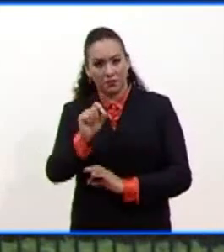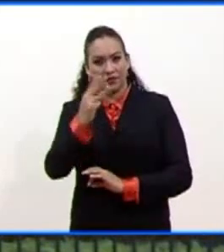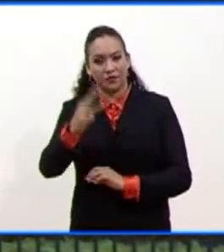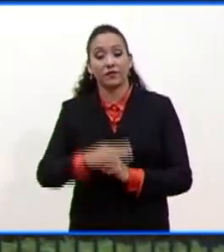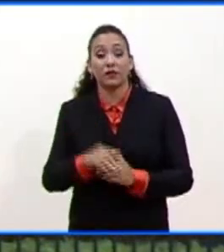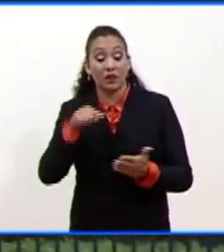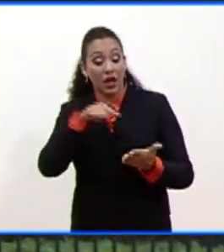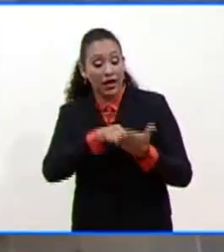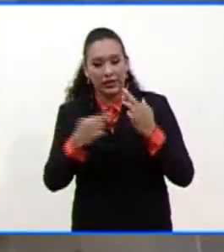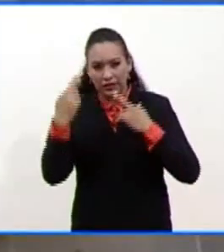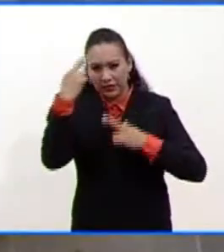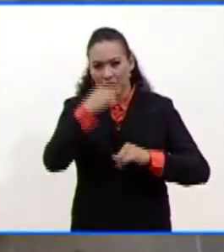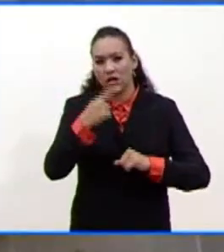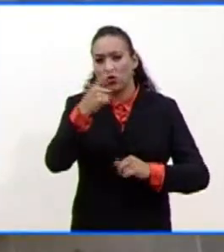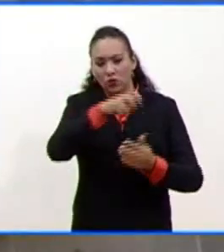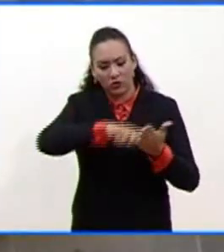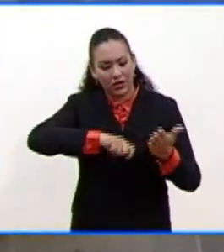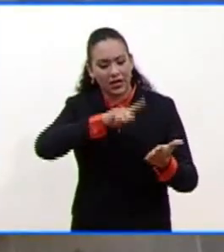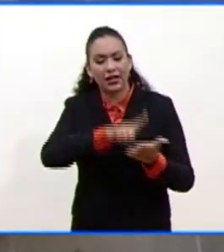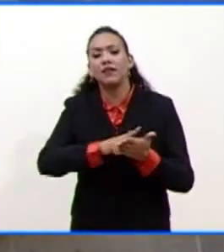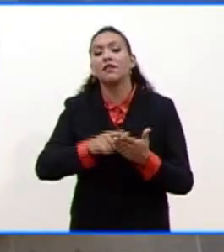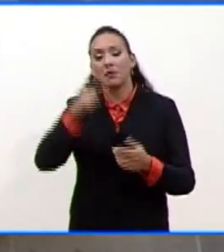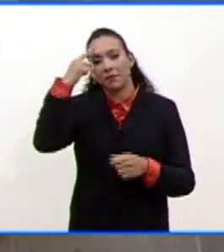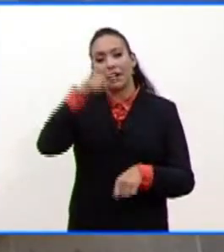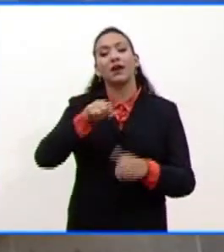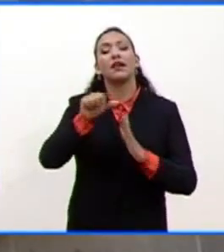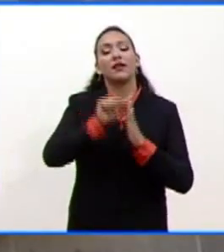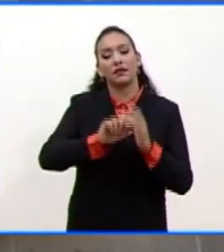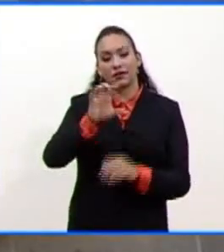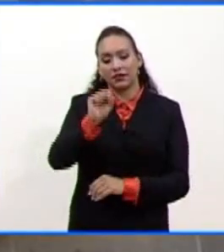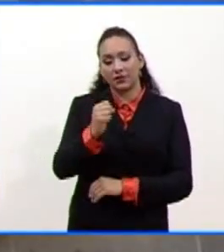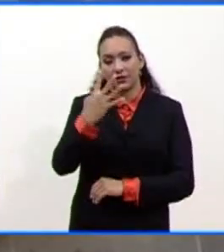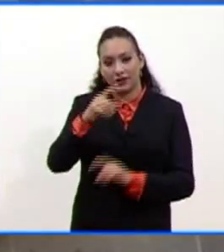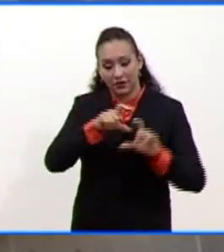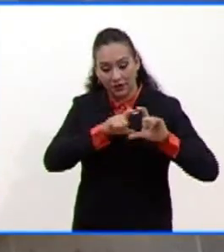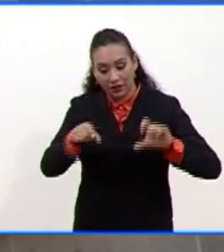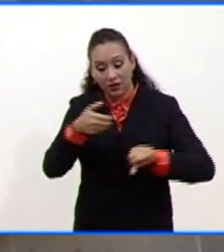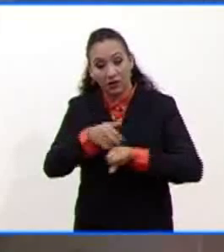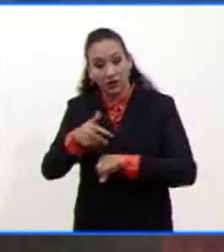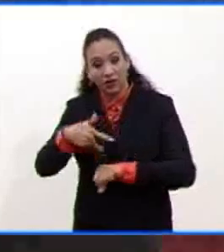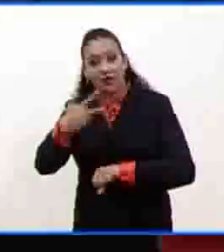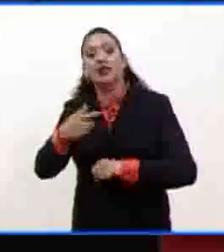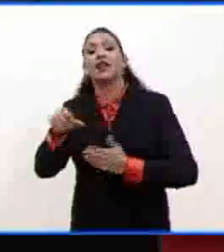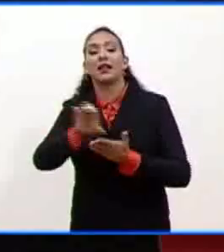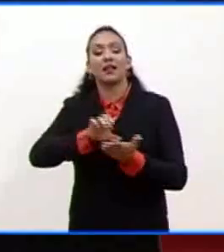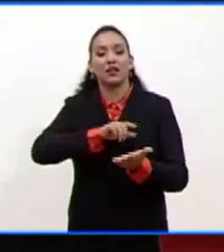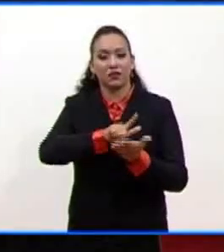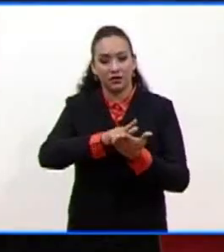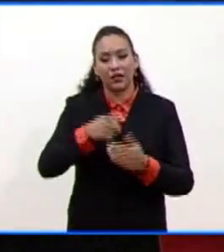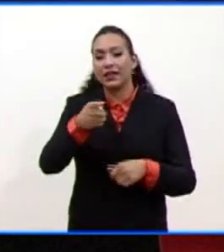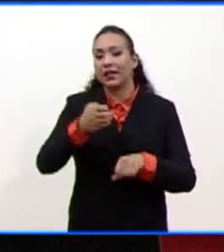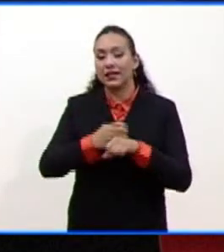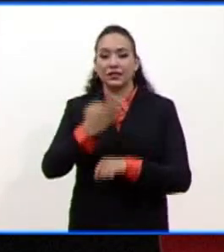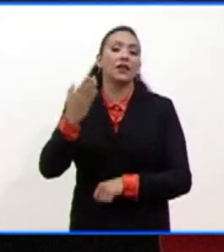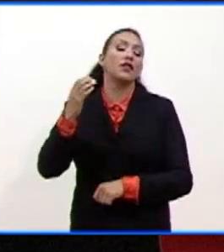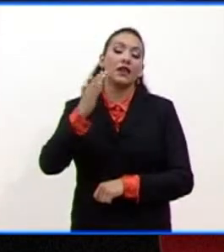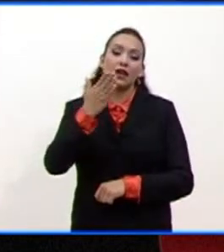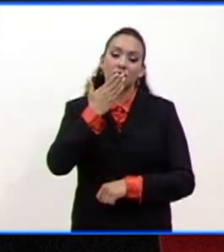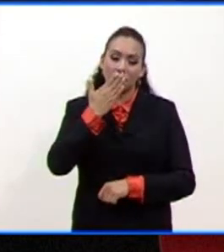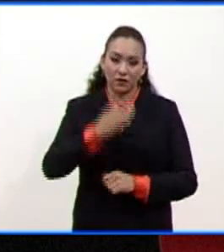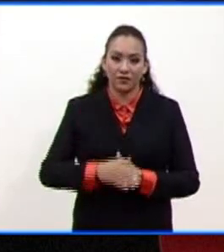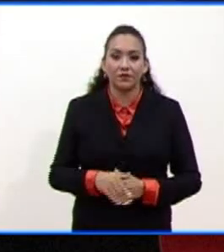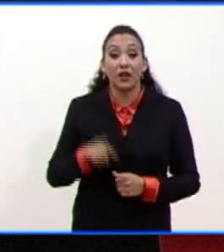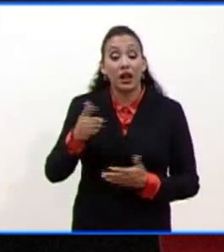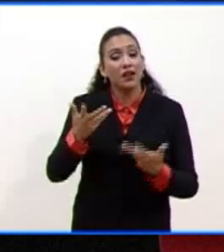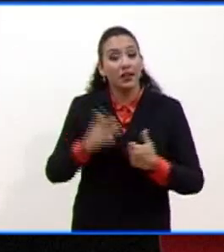201/2023, en la que invalidó una reforma al artículo 64, fracción 13ª de la Constitución del Estado de Sonora, que